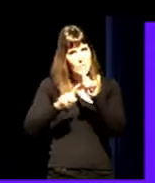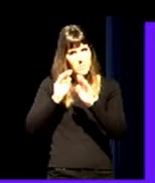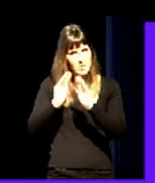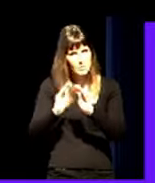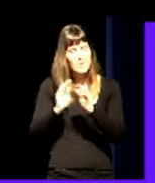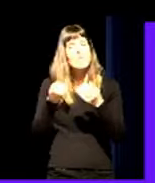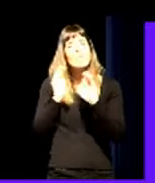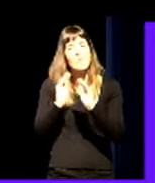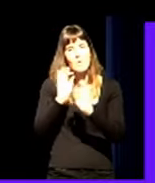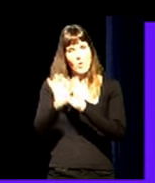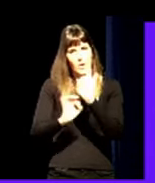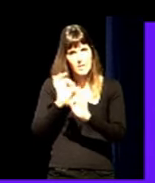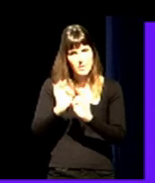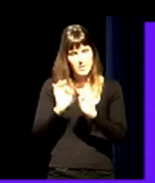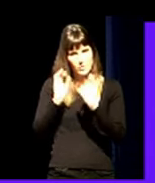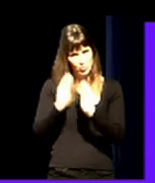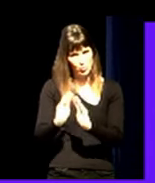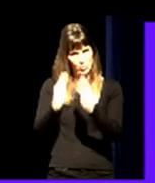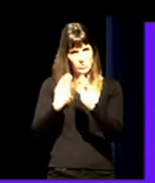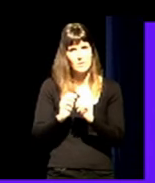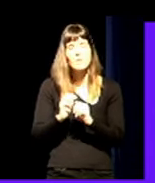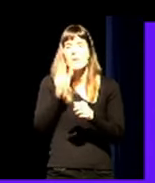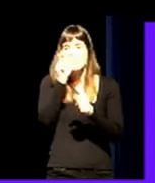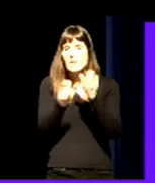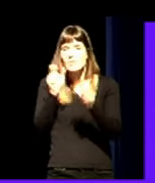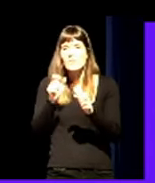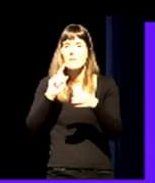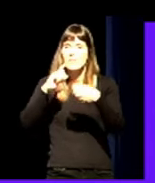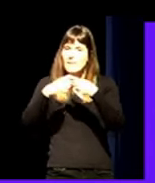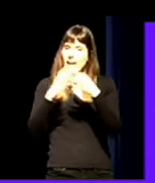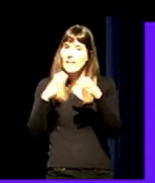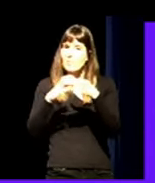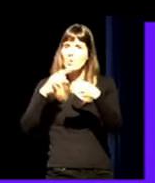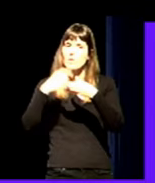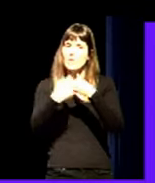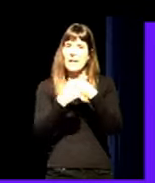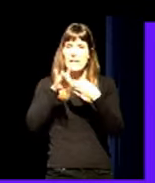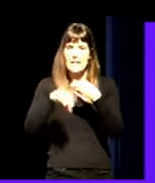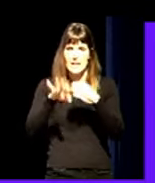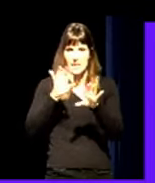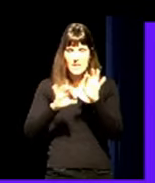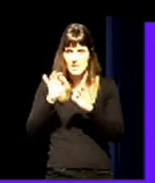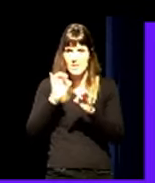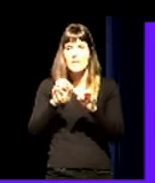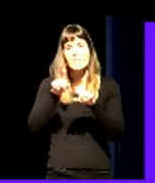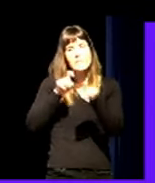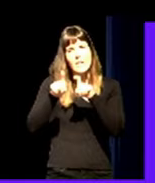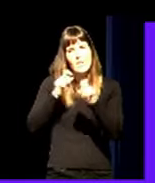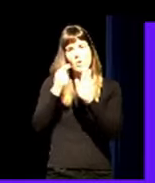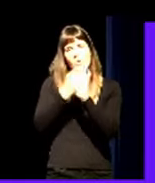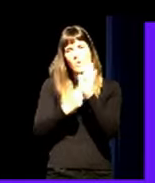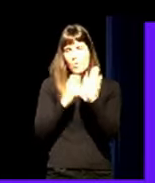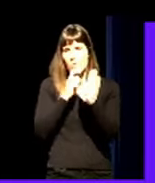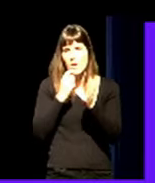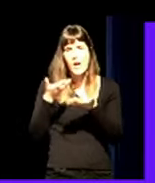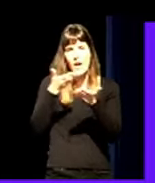la formación, decida qué personas son las que se integran en los equipos, cómo se hace la selección, cómo se presta la